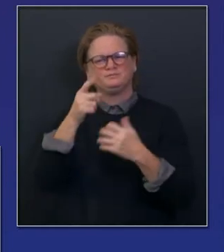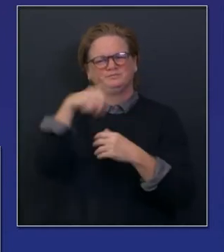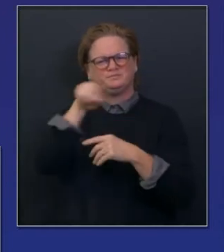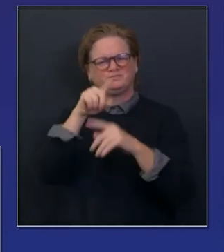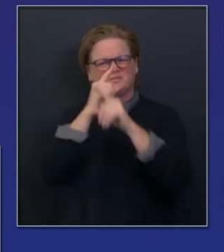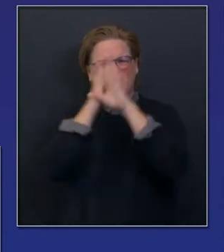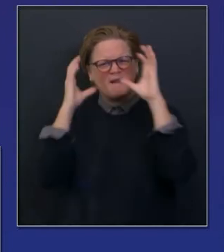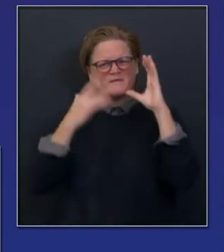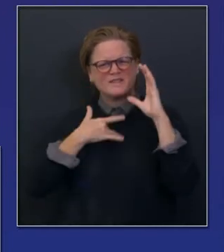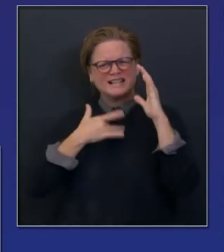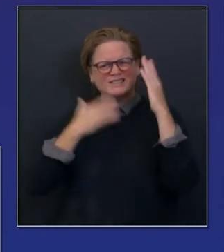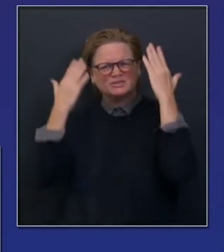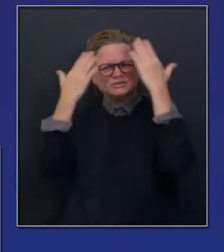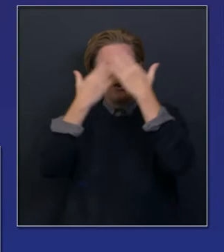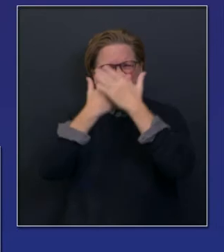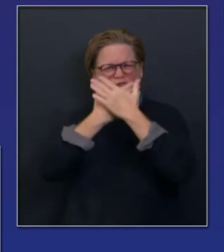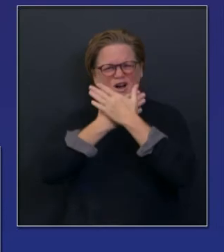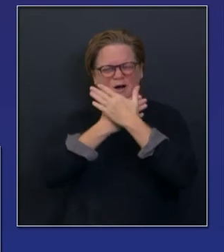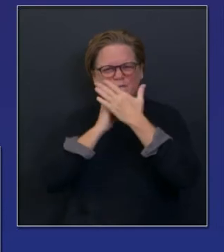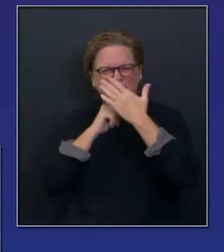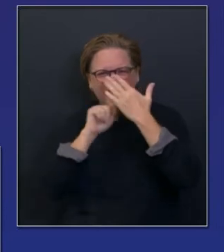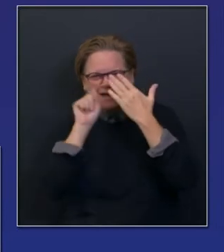túnel. Este ha sido